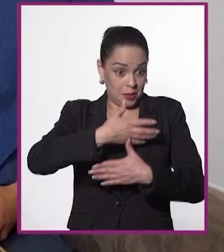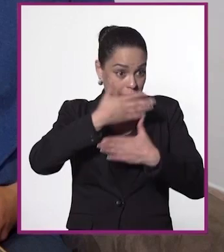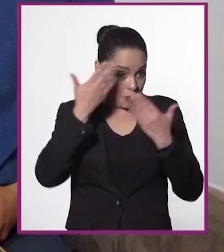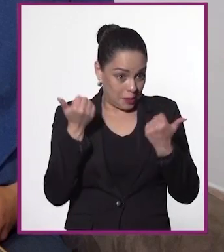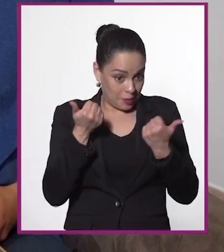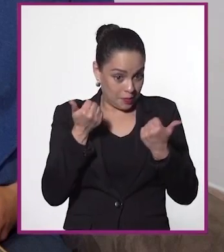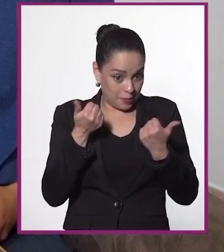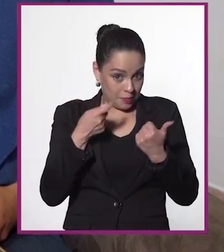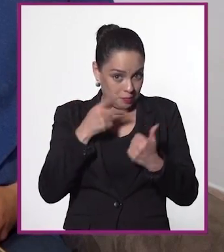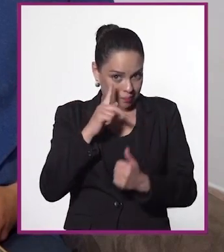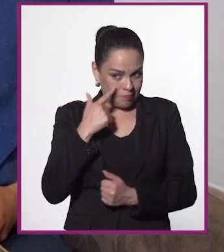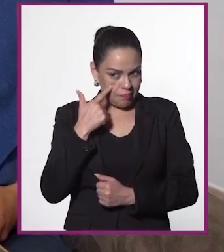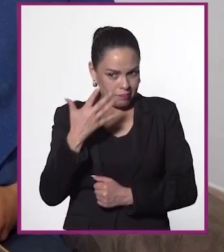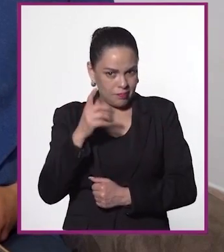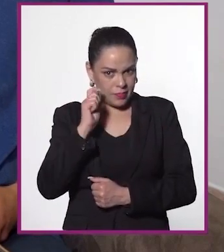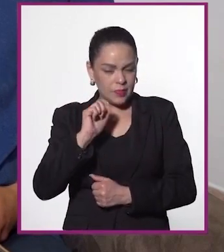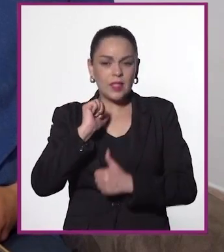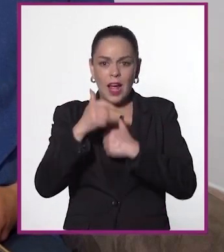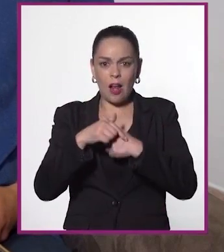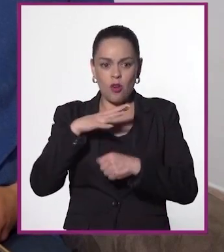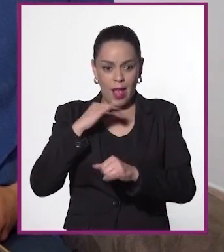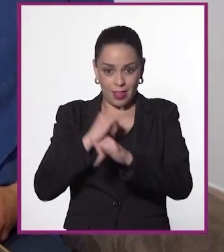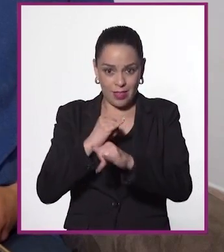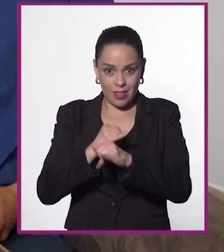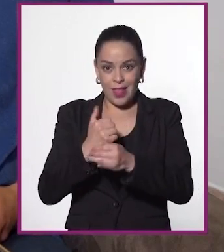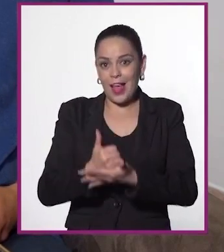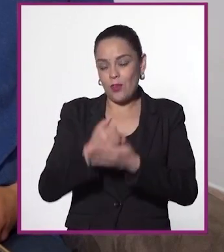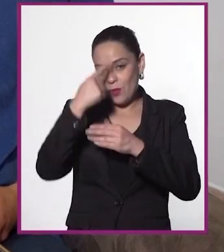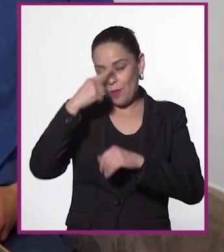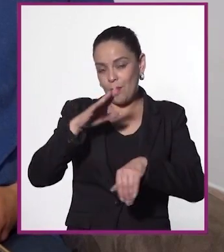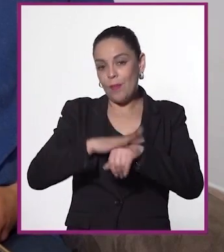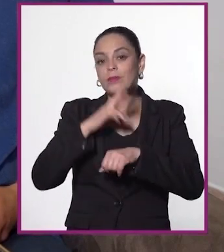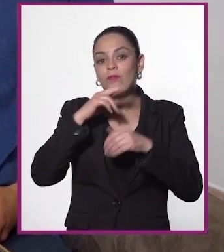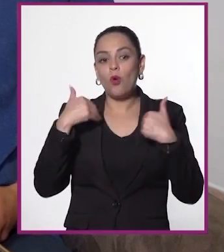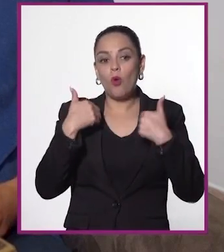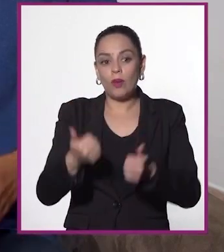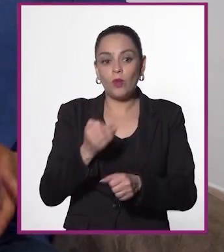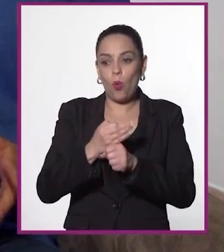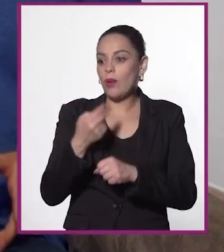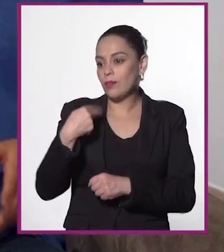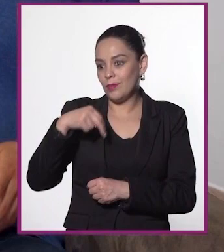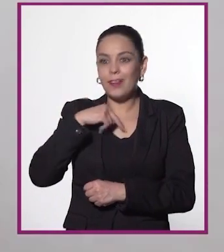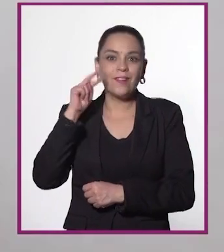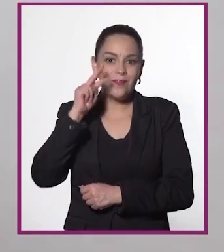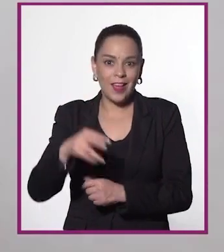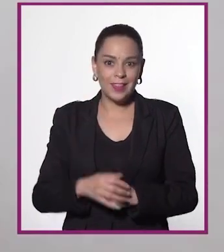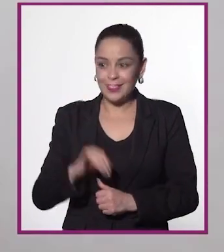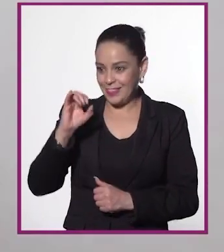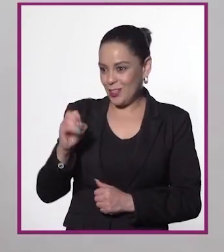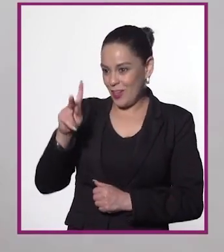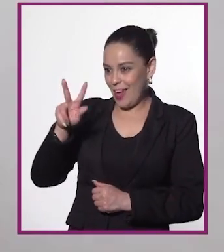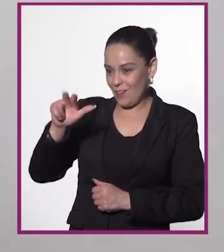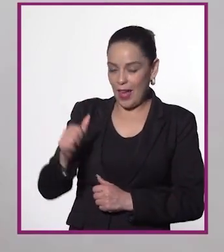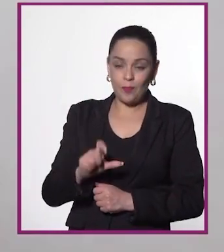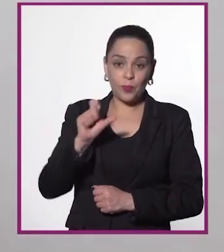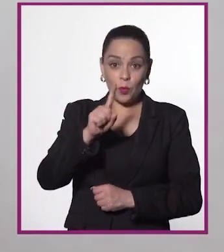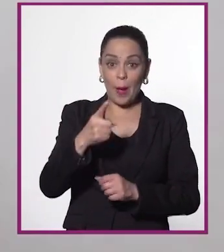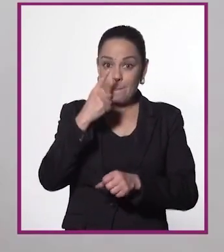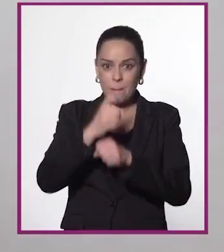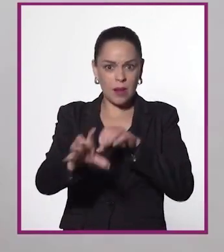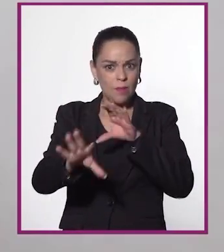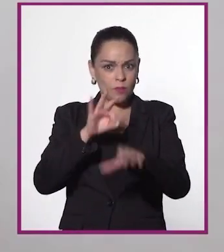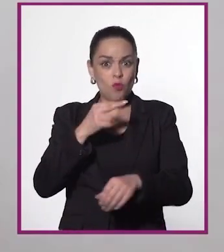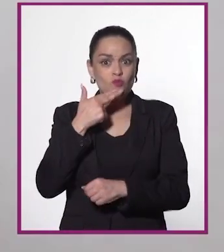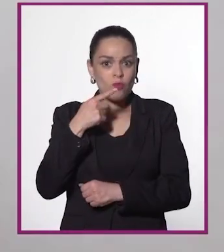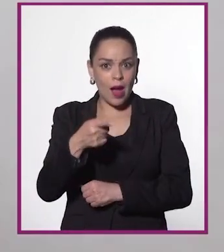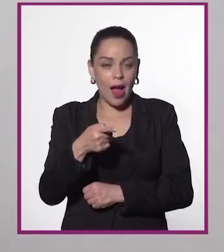Pero vamos a ver si encontramos algo en internet que nos ayude a entender mejor lo que acabamos de ver. Va, y el que encuentre primero algo útil,